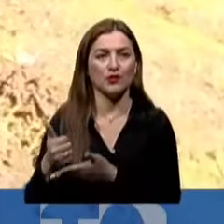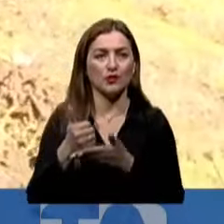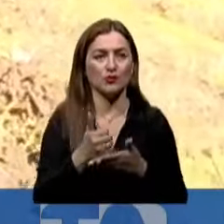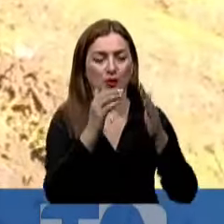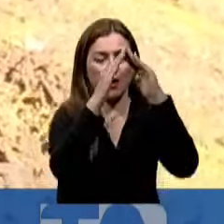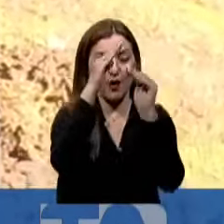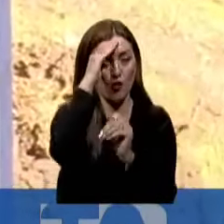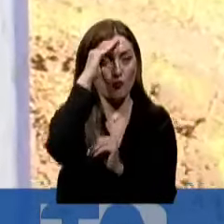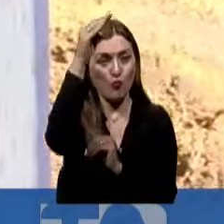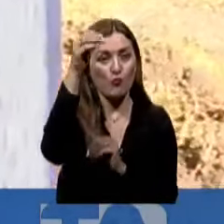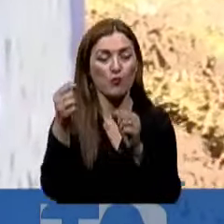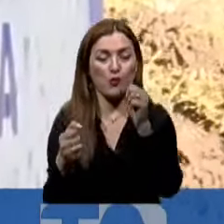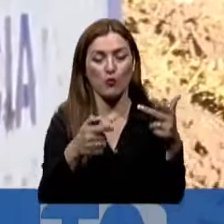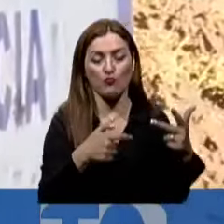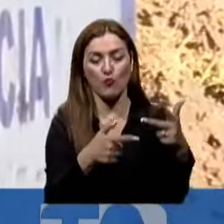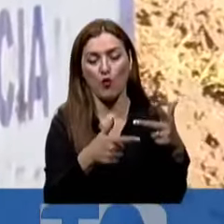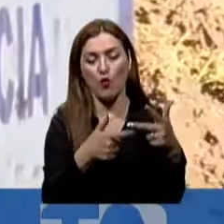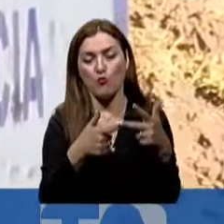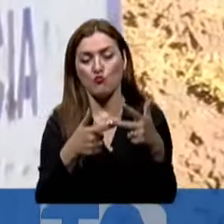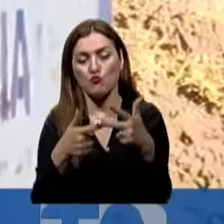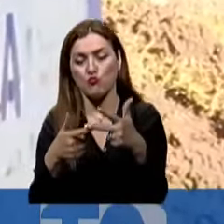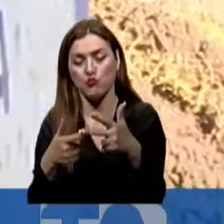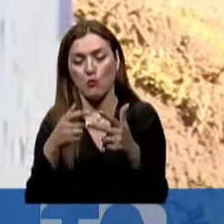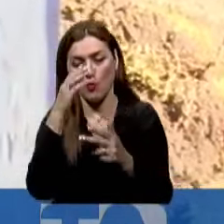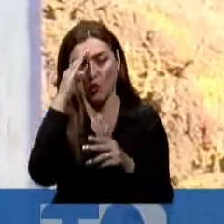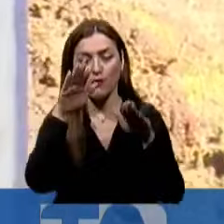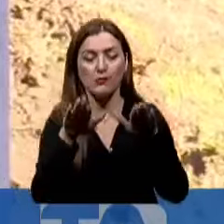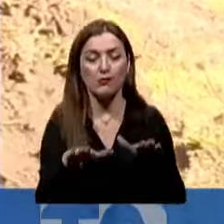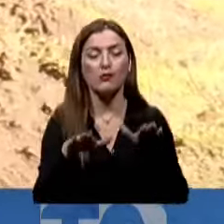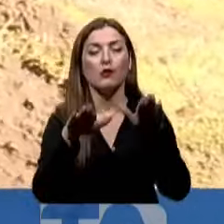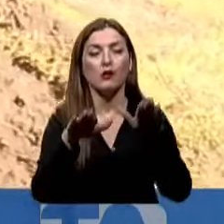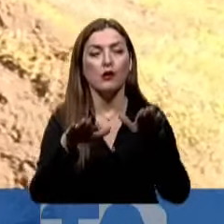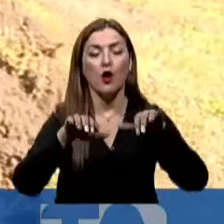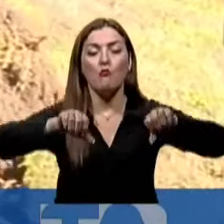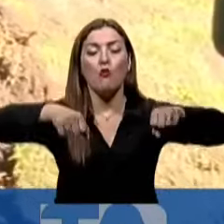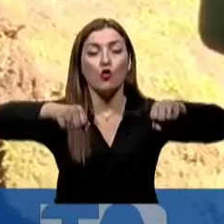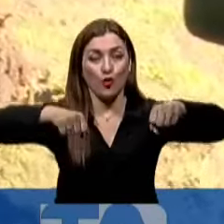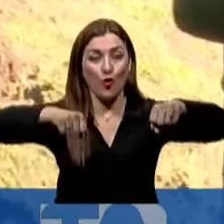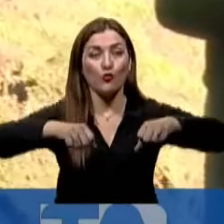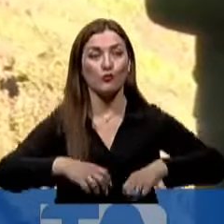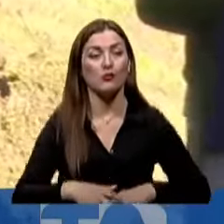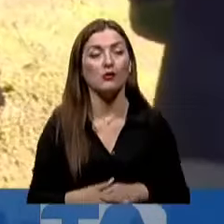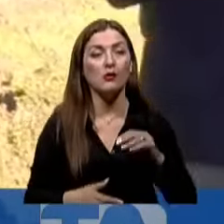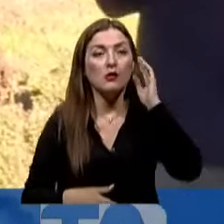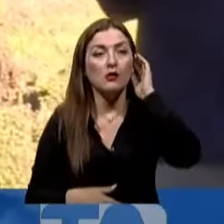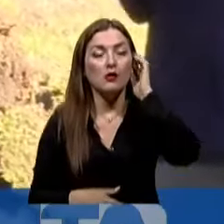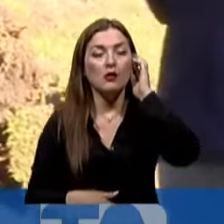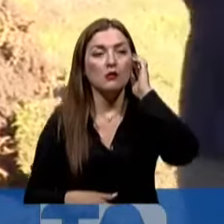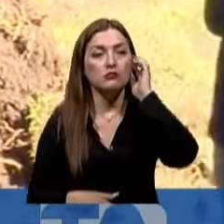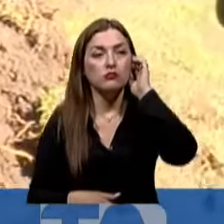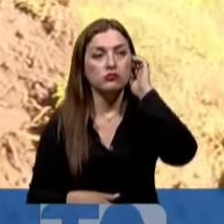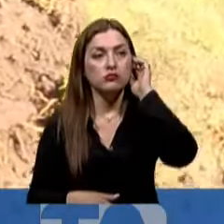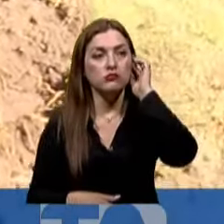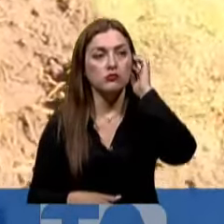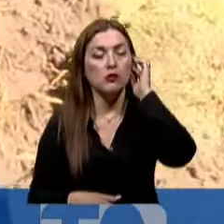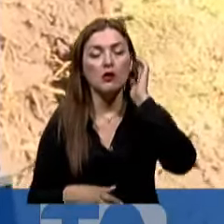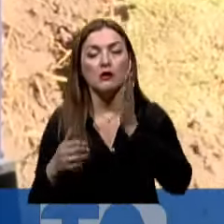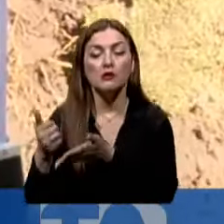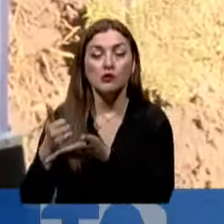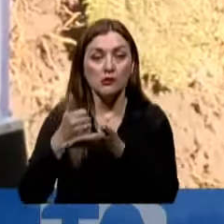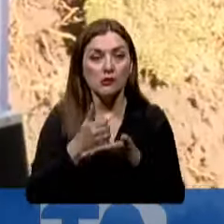unidad policial móvil aquí permanecía un uniformado con su motocicleta de de algo les ayudaba precisamente